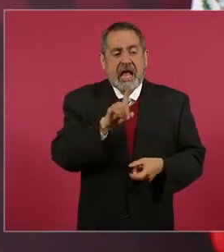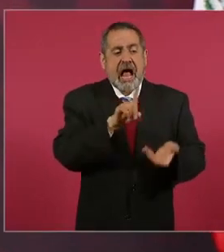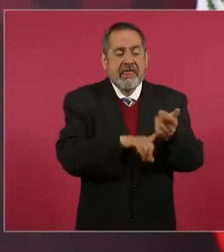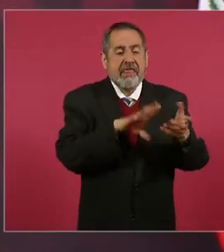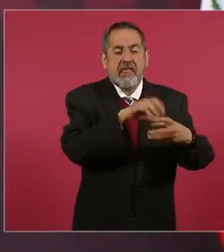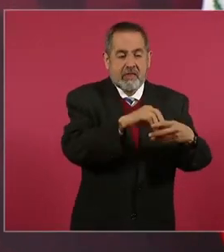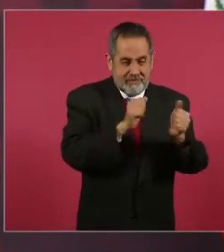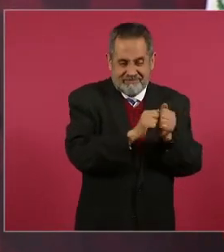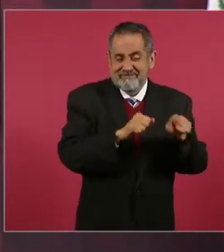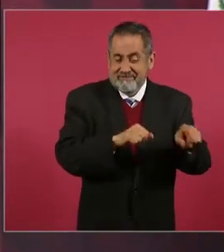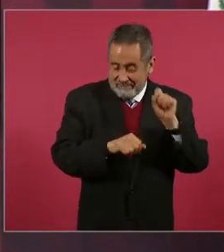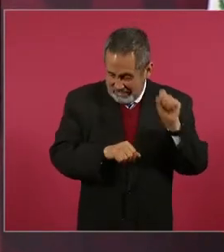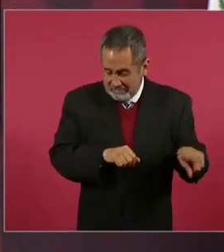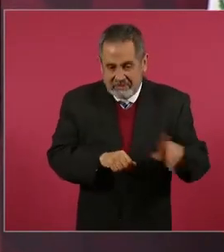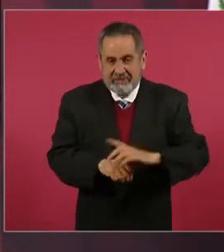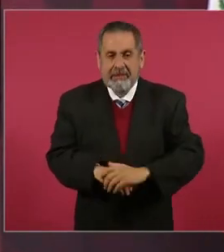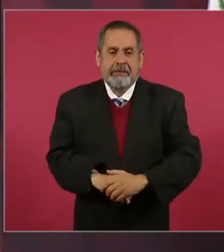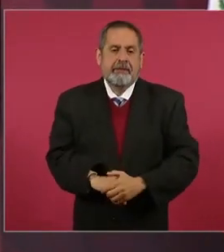esto.